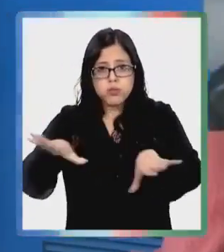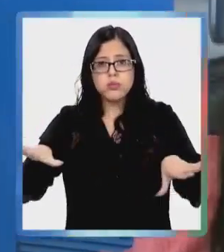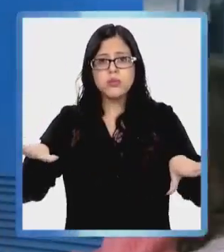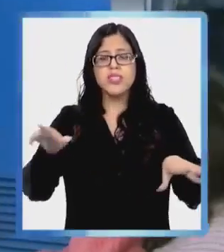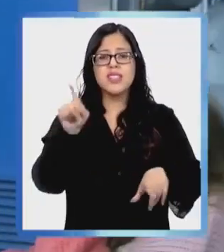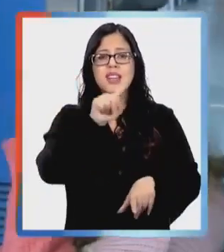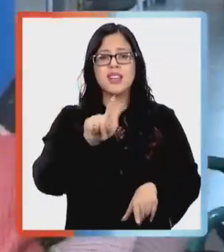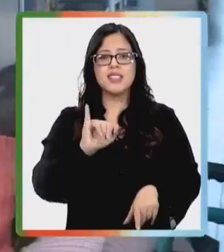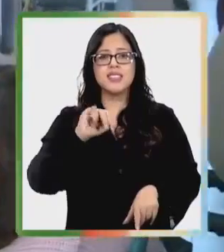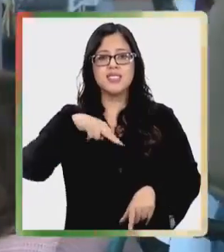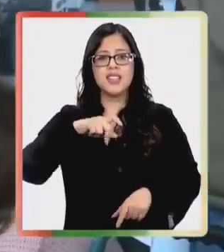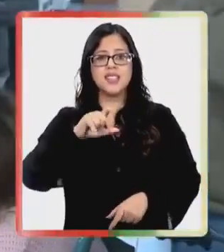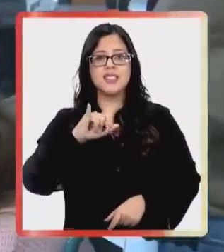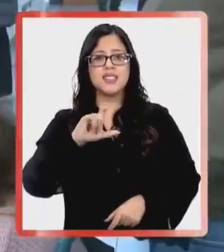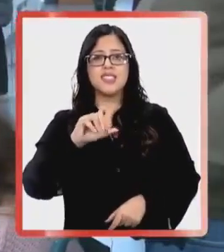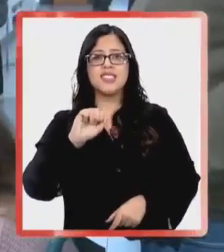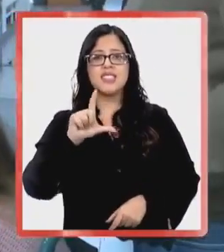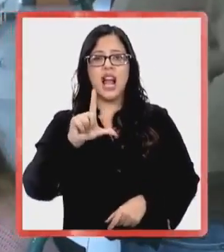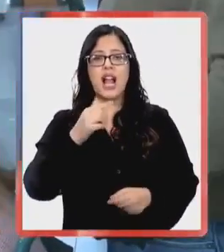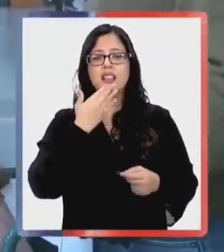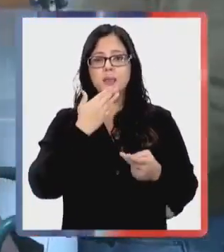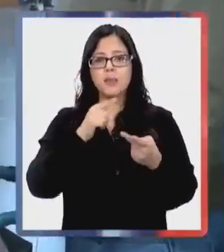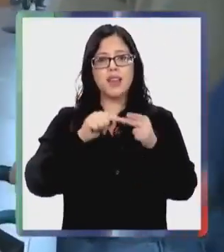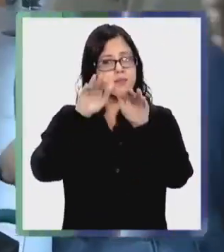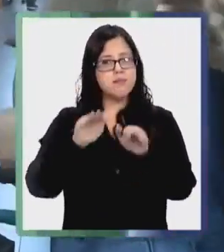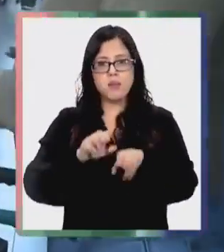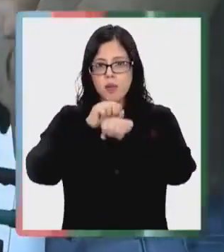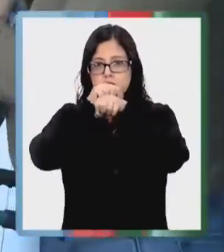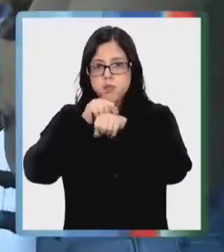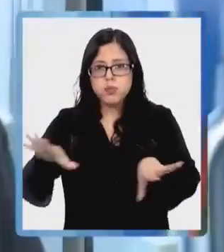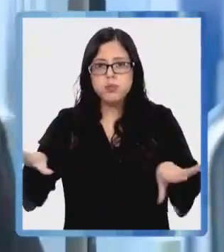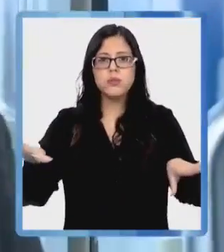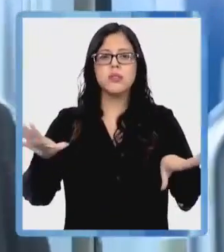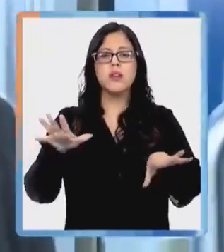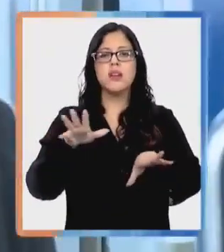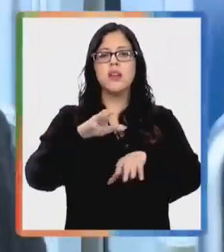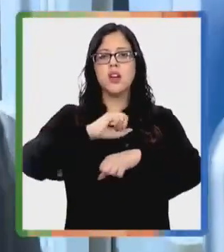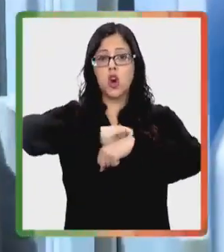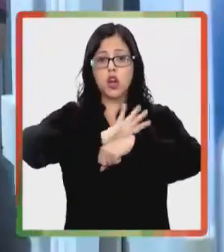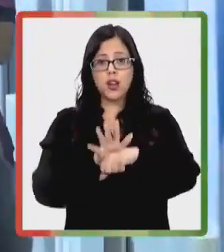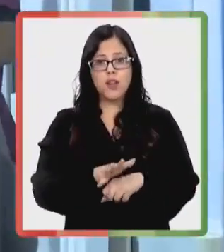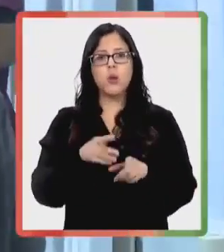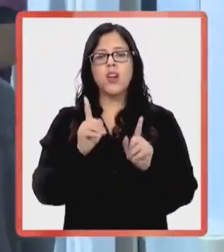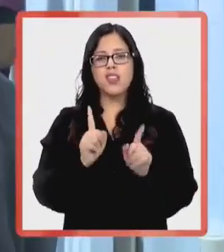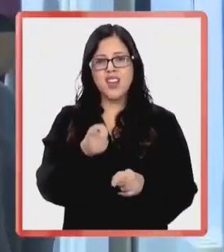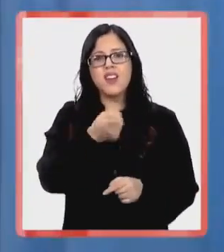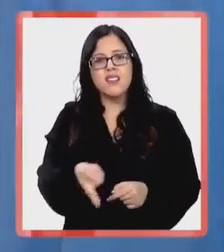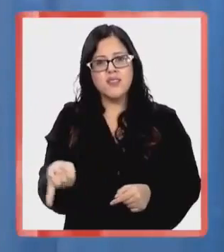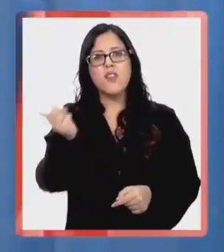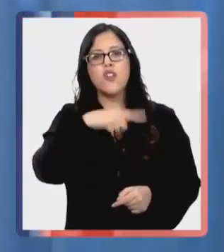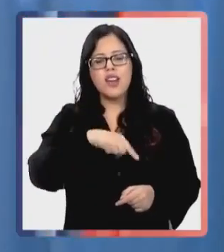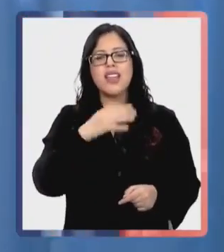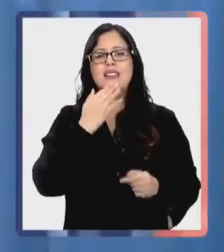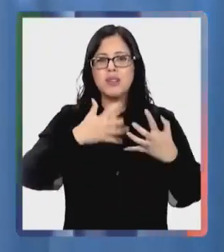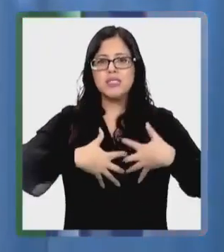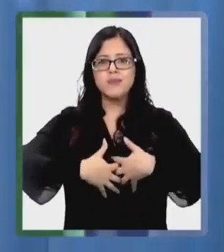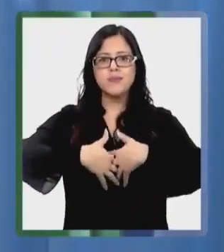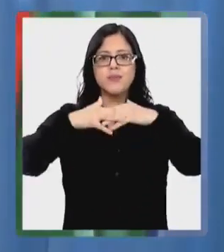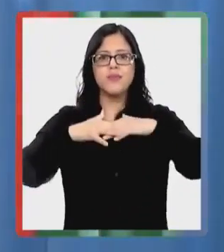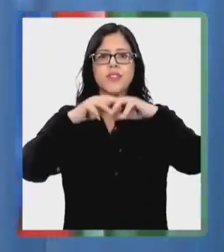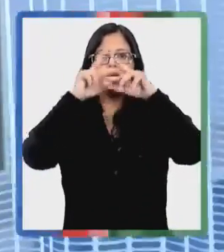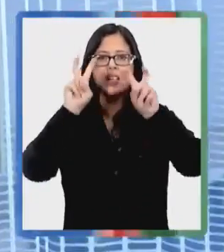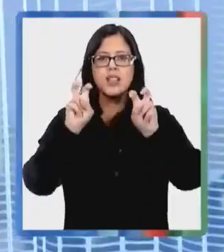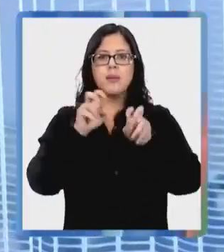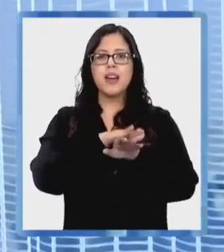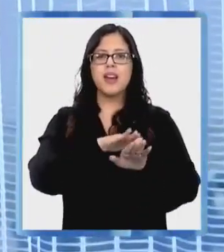sincicial respiratorio, se contagia de la misma manera que el coronavirus, evidentemente que hay que retomar, reforzar